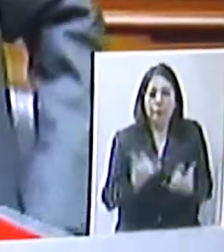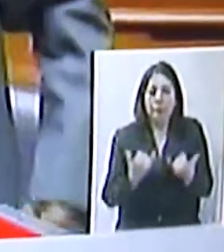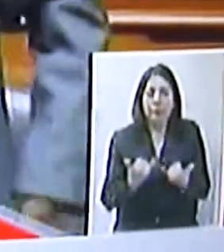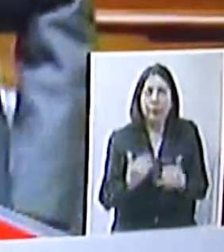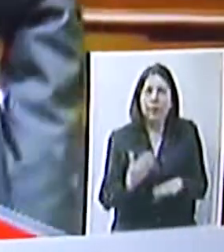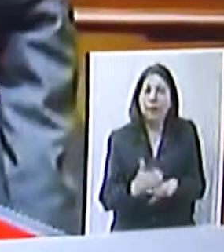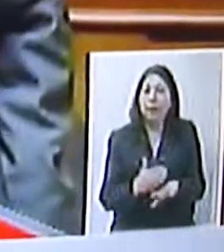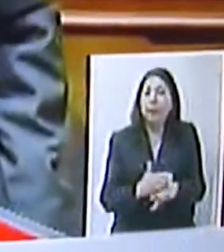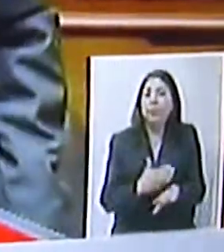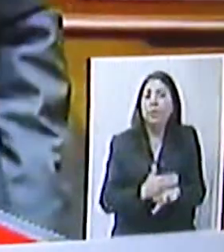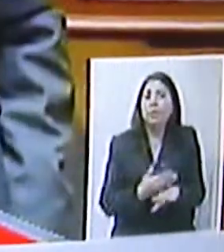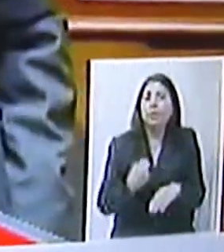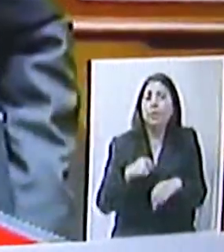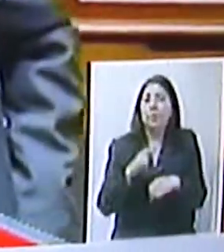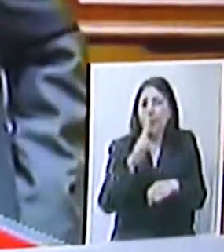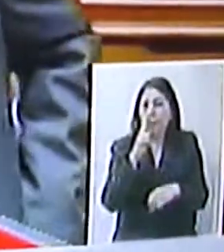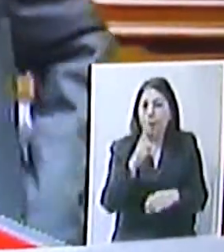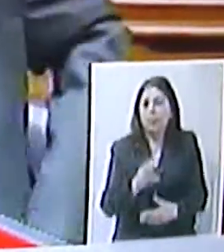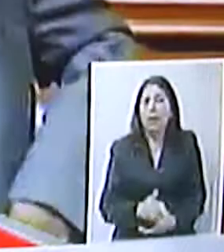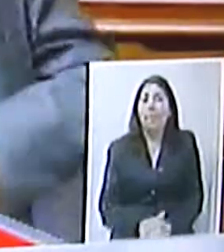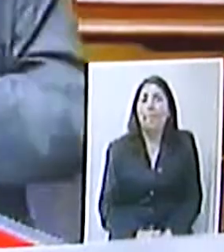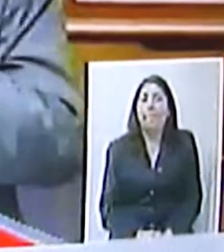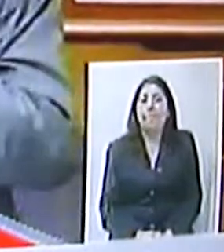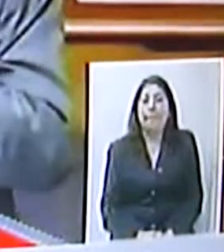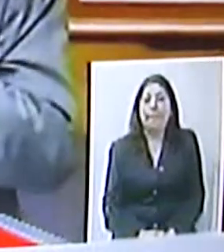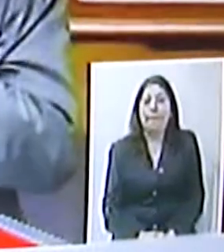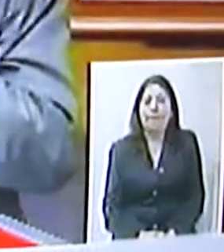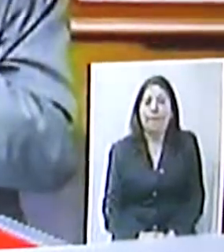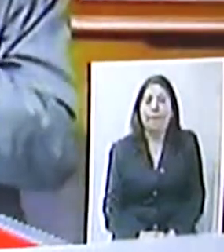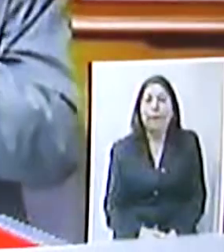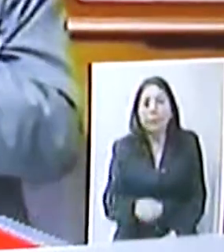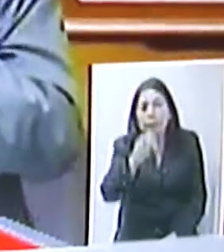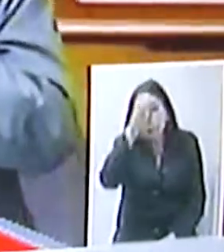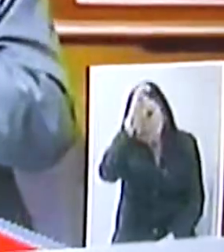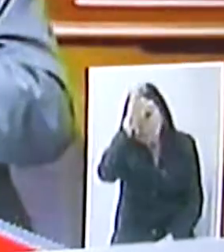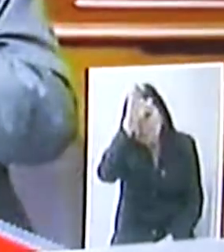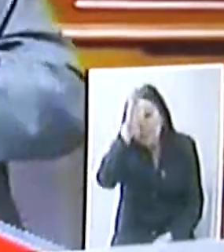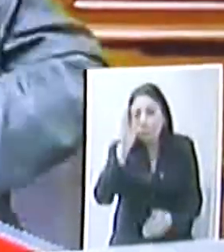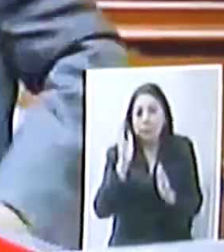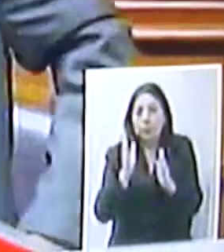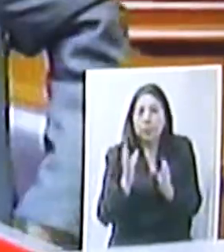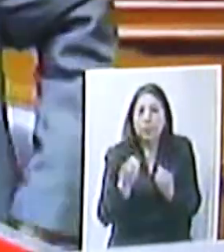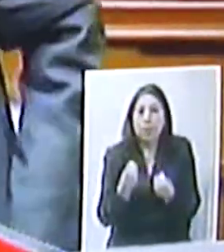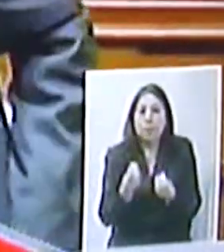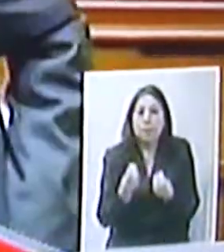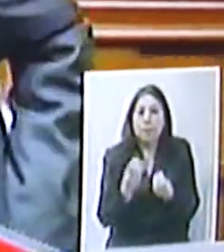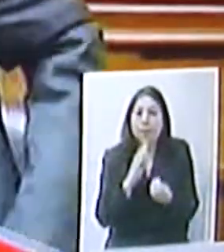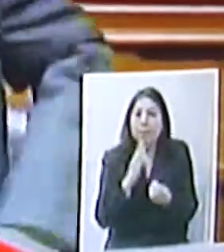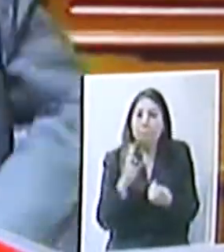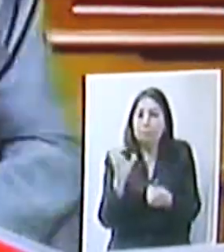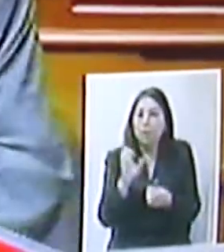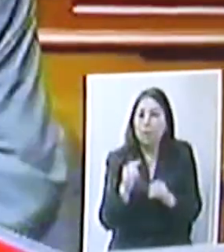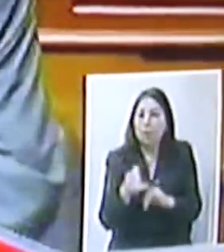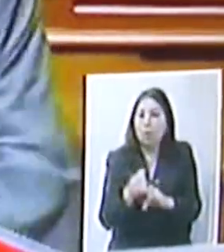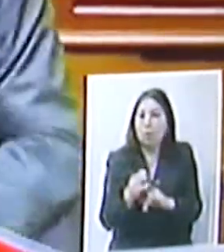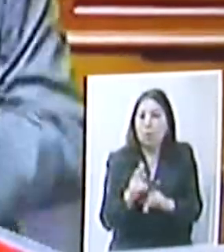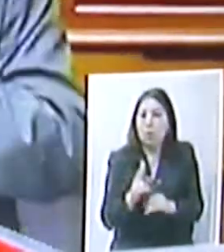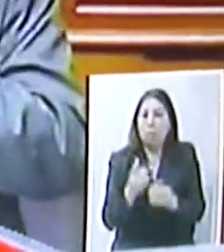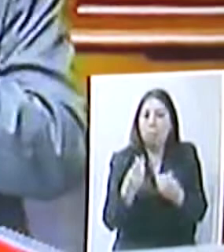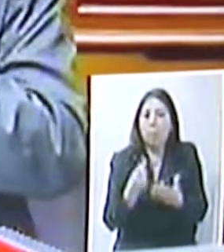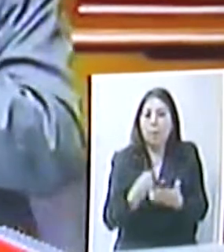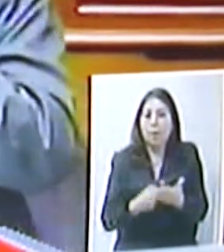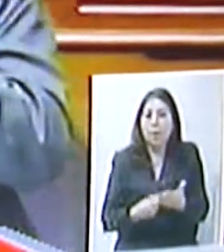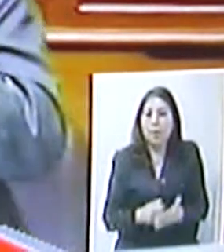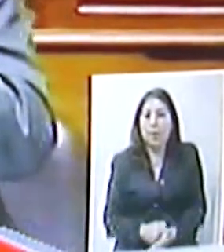en el desarrollo de nuestra patria. Y el Cusco está muy atento, como seguramente lo está el Macrosur,